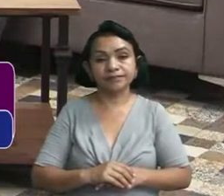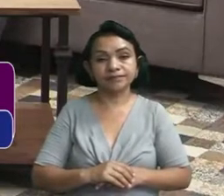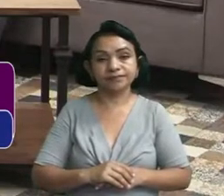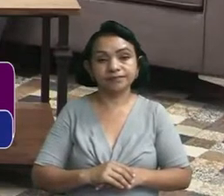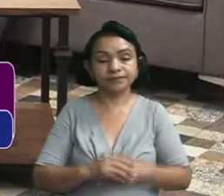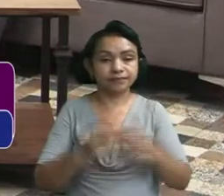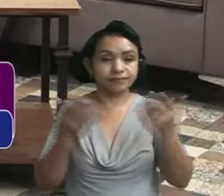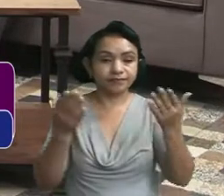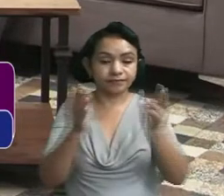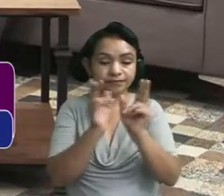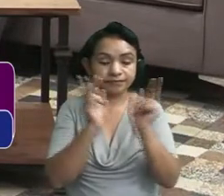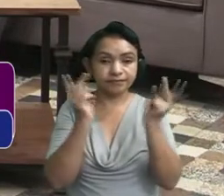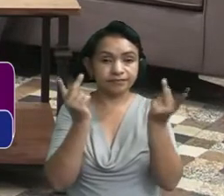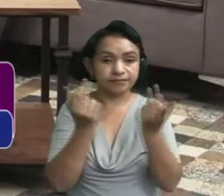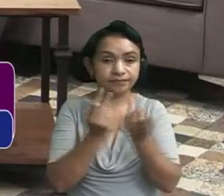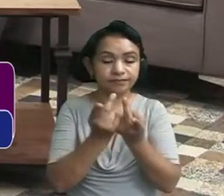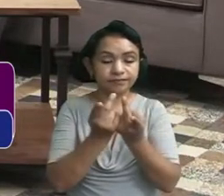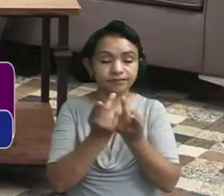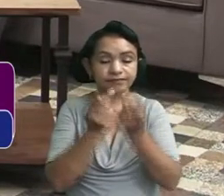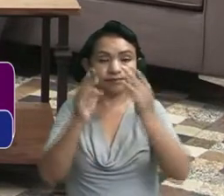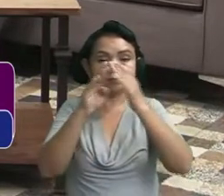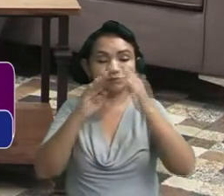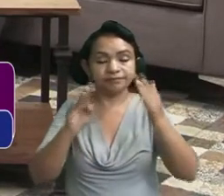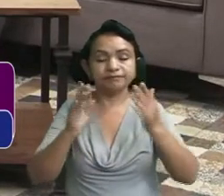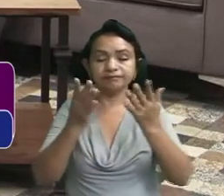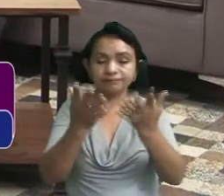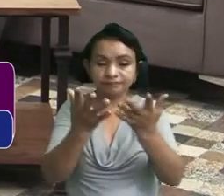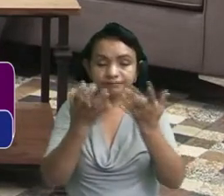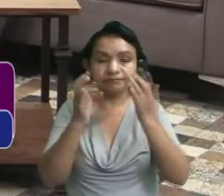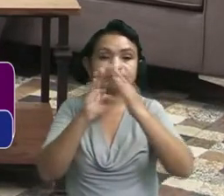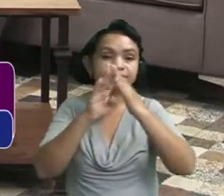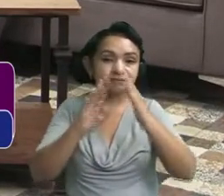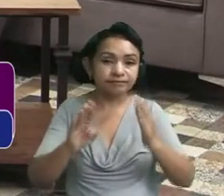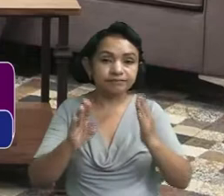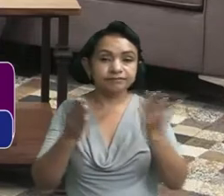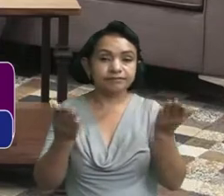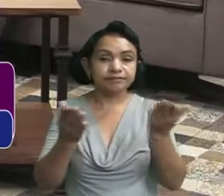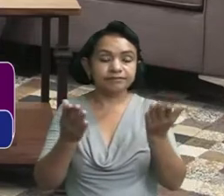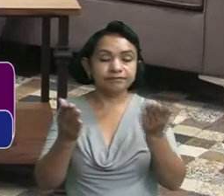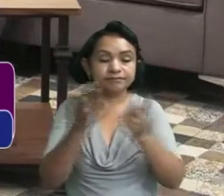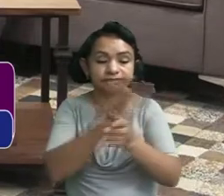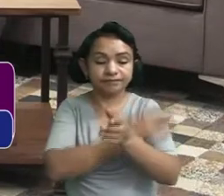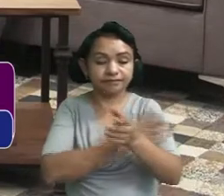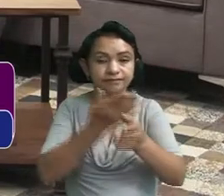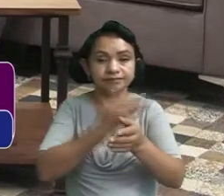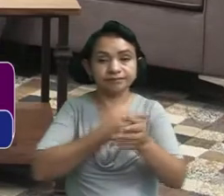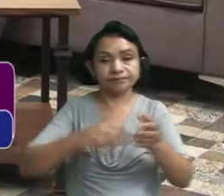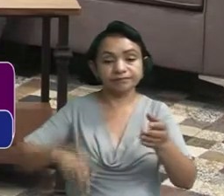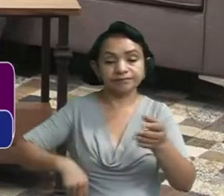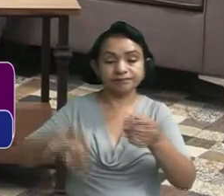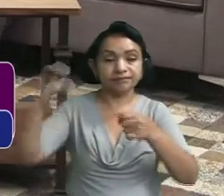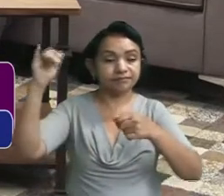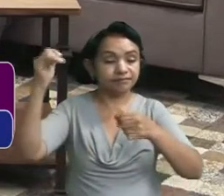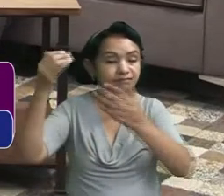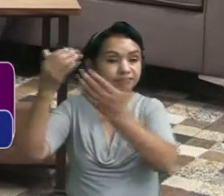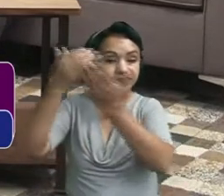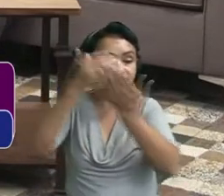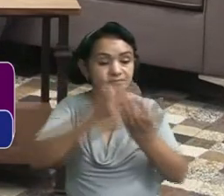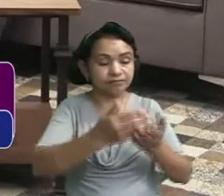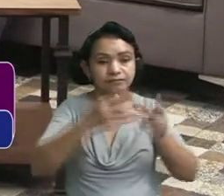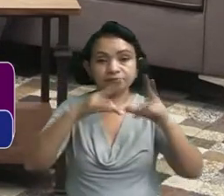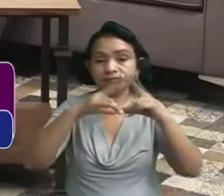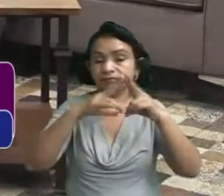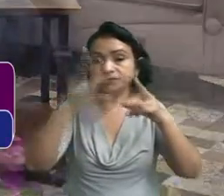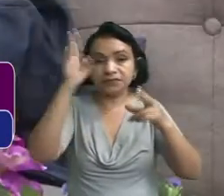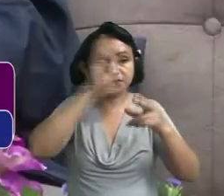Un anhelo del pueblo nicaragüense ha sido tener paz, construir la paz. Porque precisamente desde que llegaron los españoles aquí, no hemos tenido paz. Fue la revolución